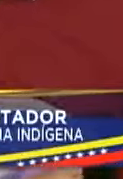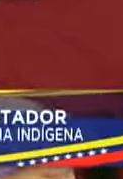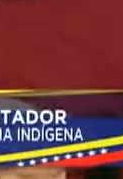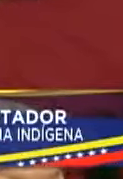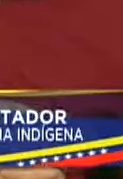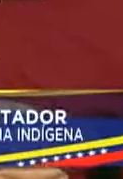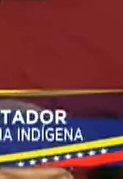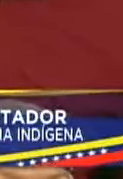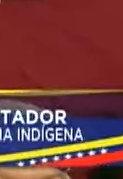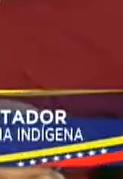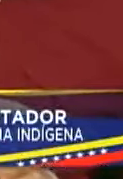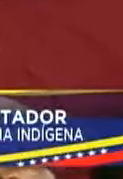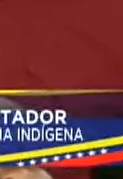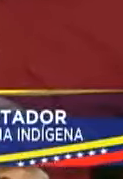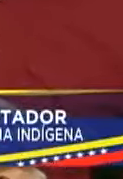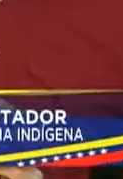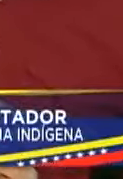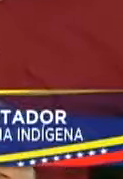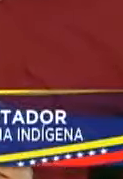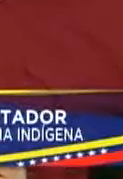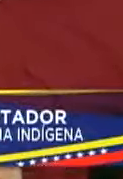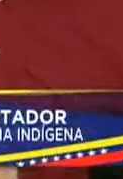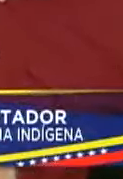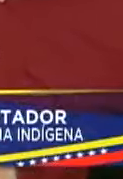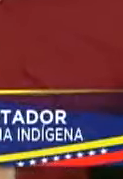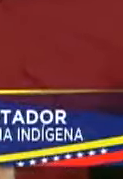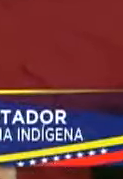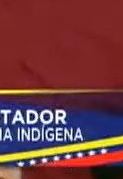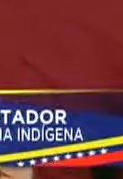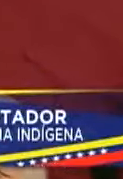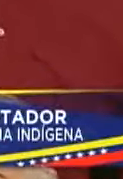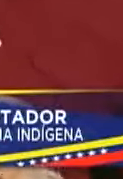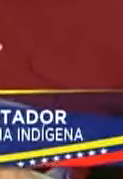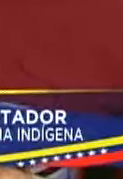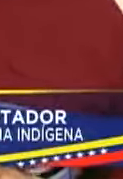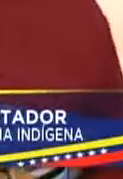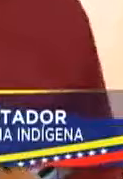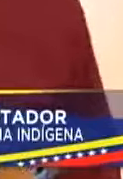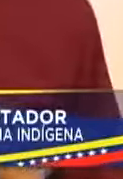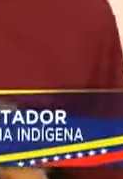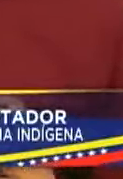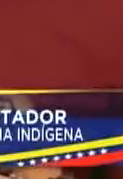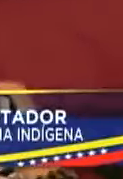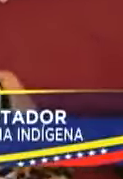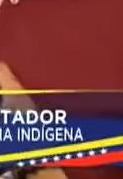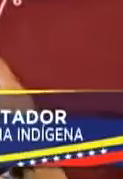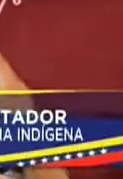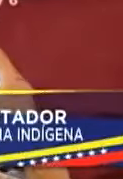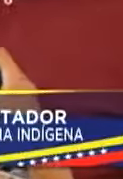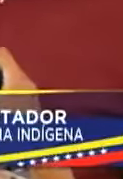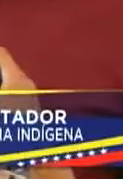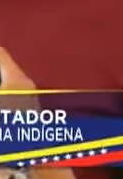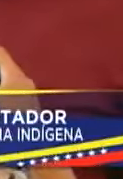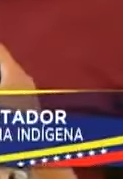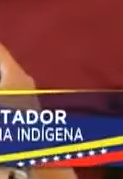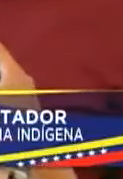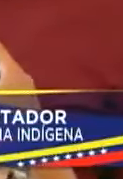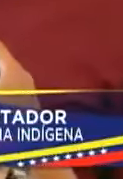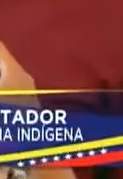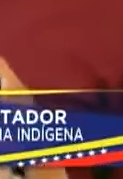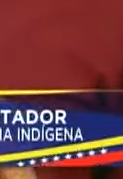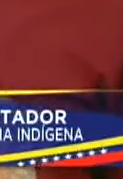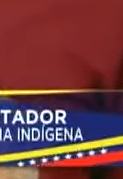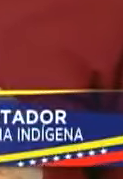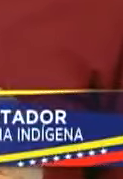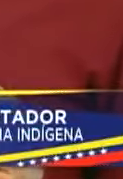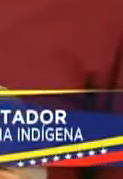en la necesidad de promover la concientización de la memoria histórica y el resguardo del legado material e inmaterial